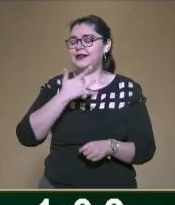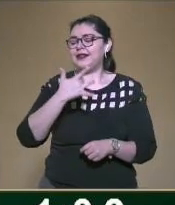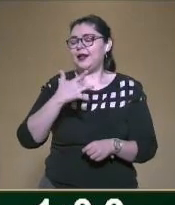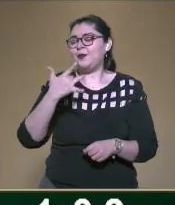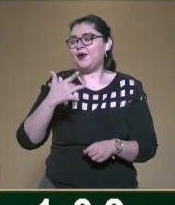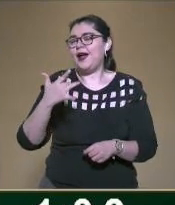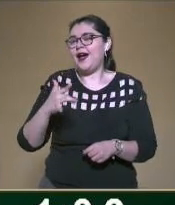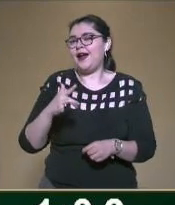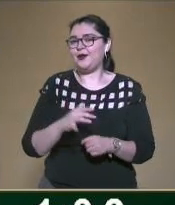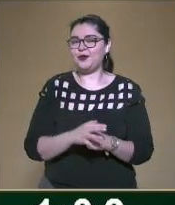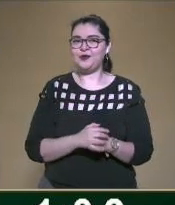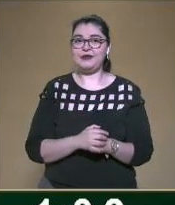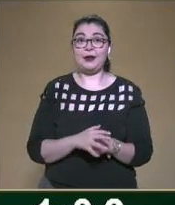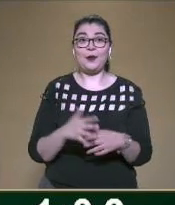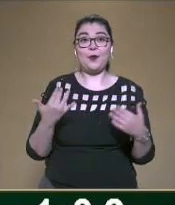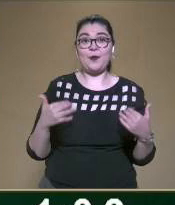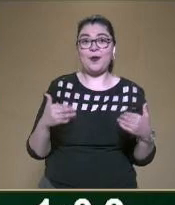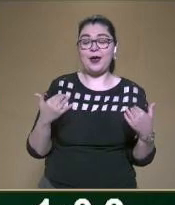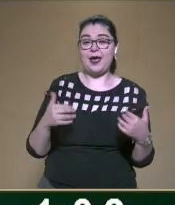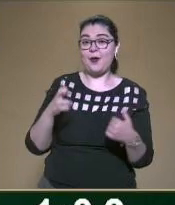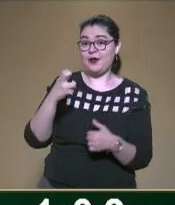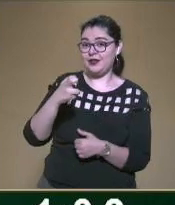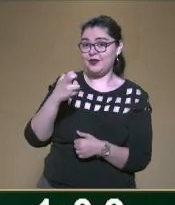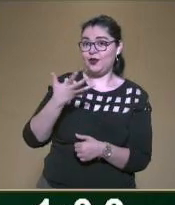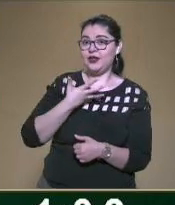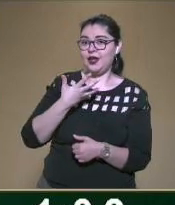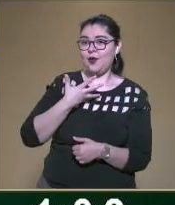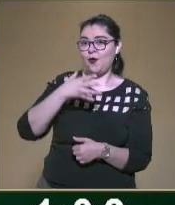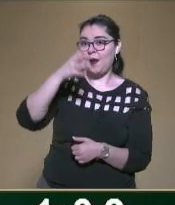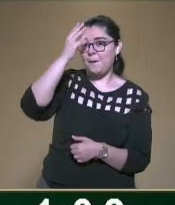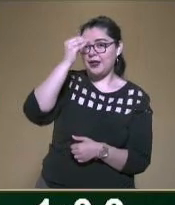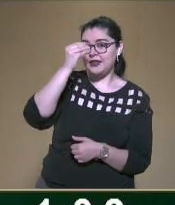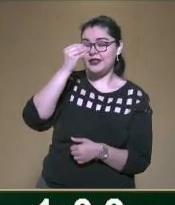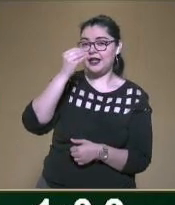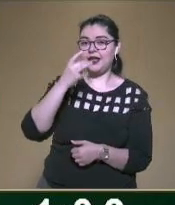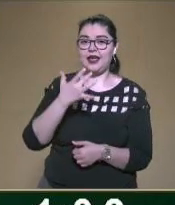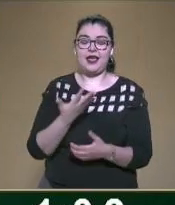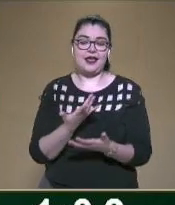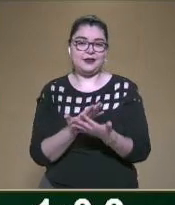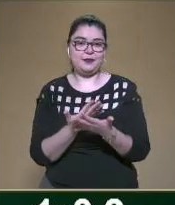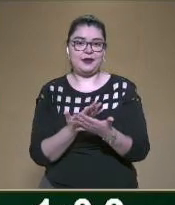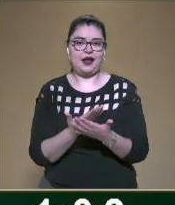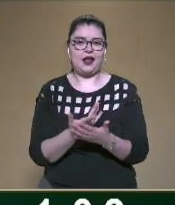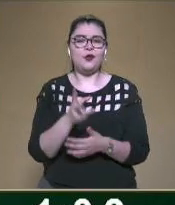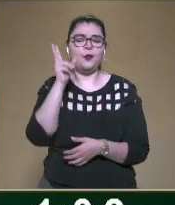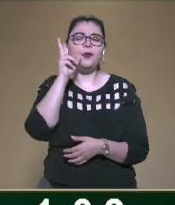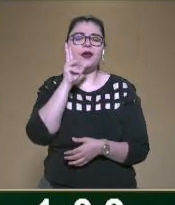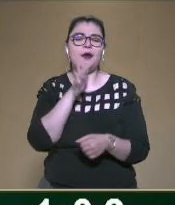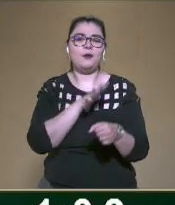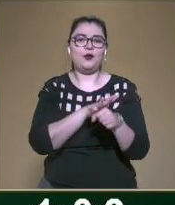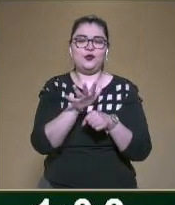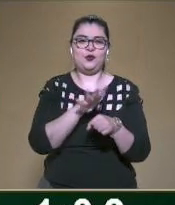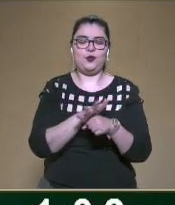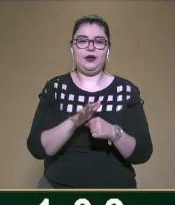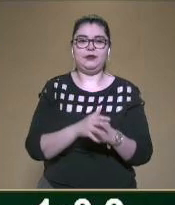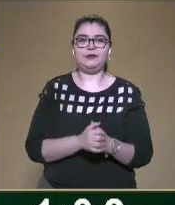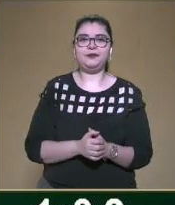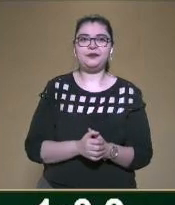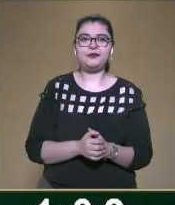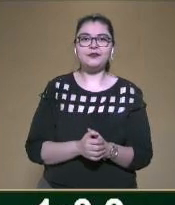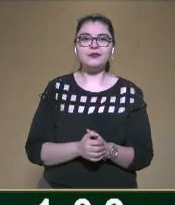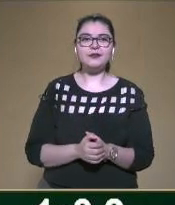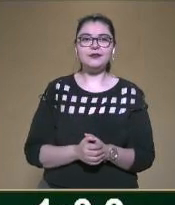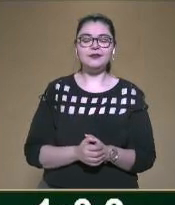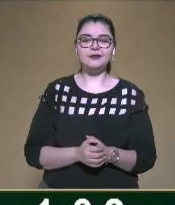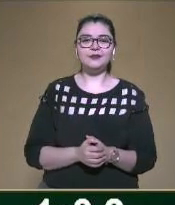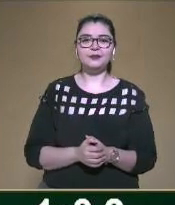esto tiene un aprendizaje esperado. ¿Y cuáles son los aprendizajes esperados que se van a transmitir este día? Para el